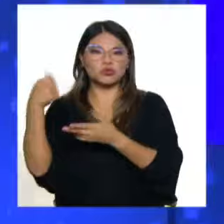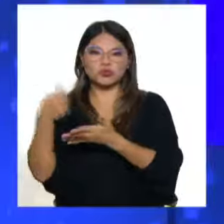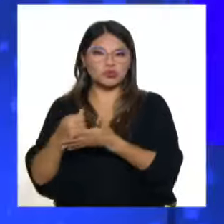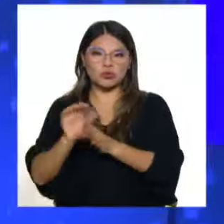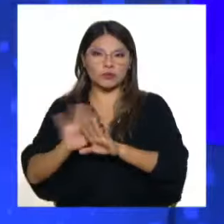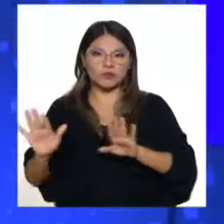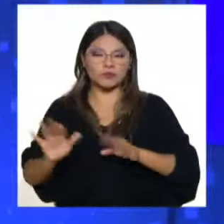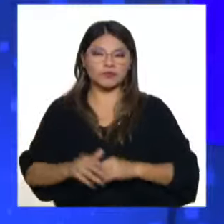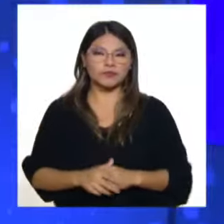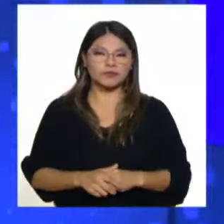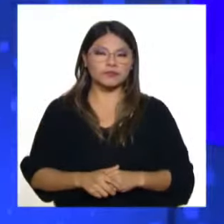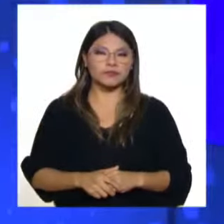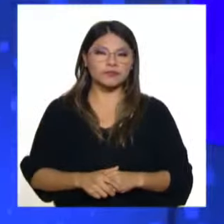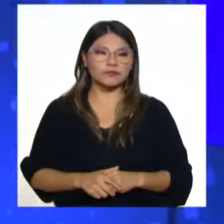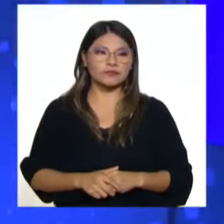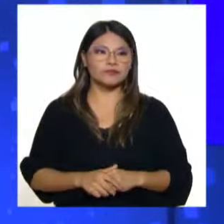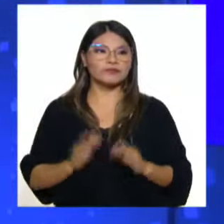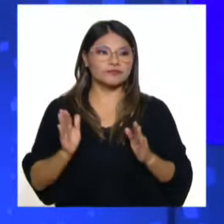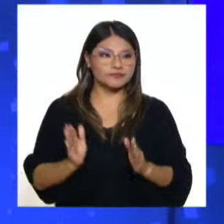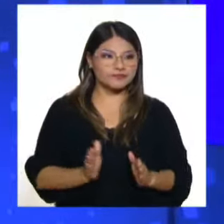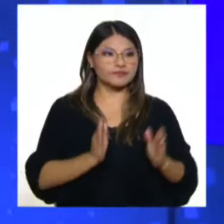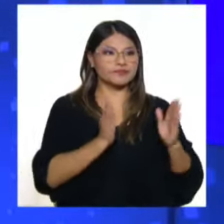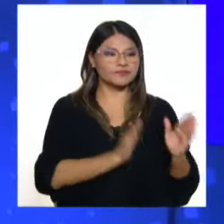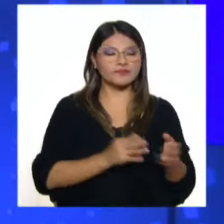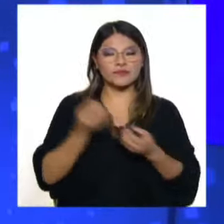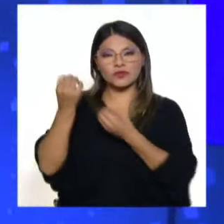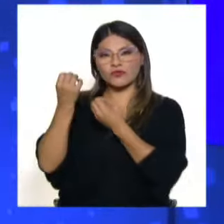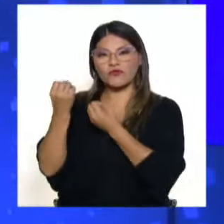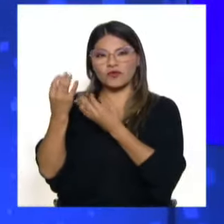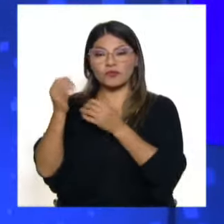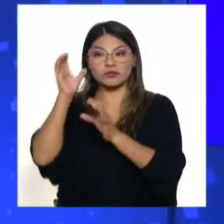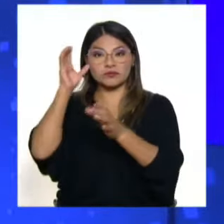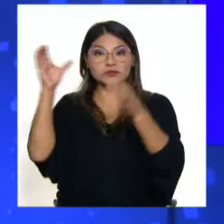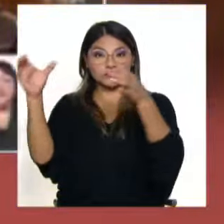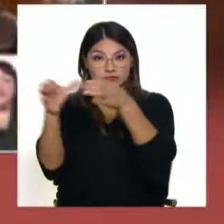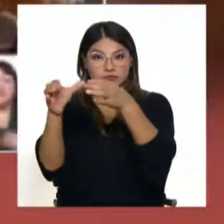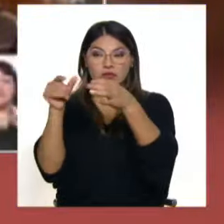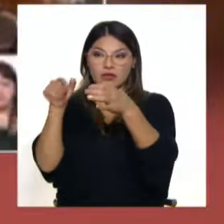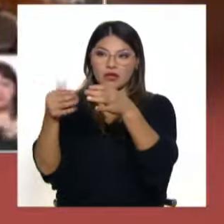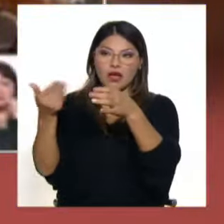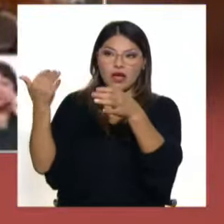beneficio seguimos con información del parlamento porque con 28 votos a favor